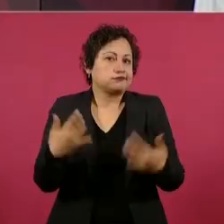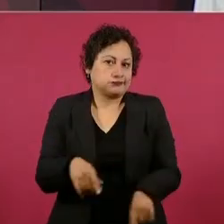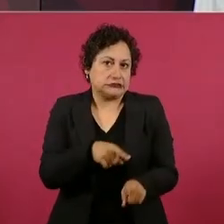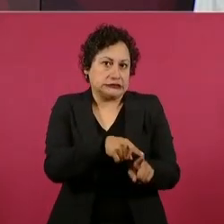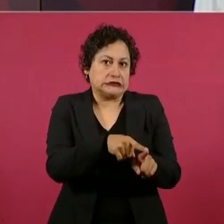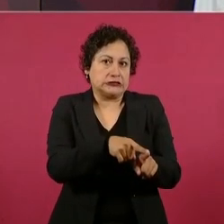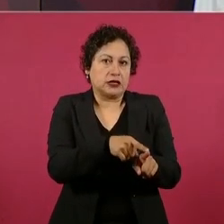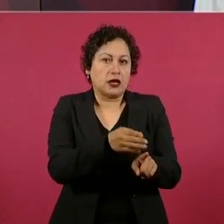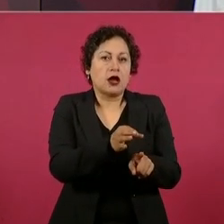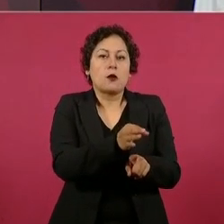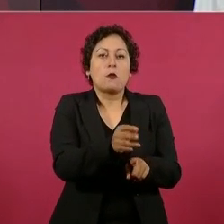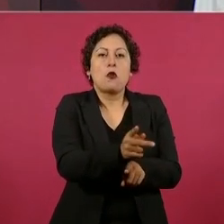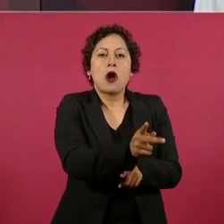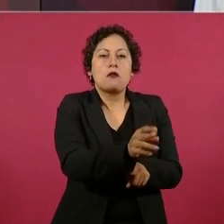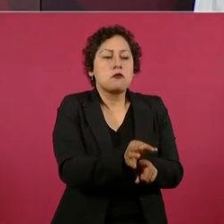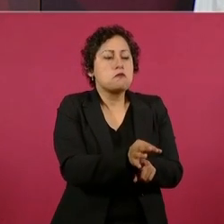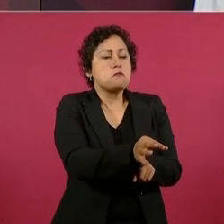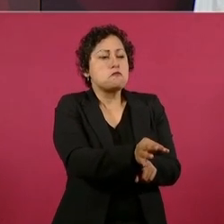muchos otros.